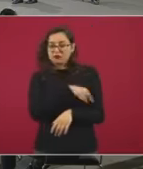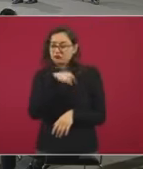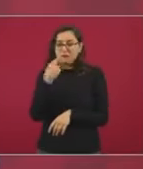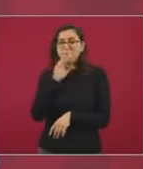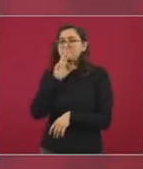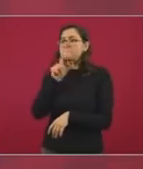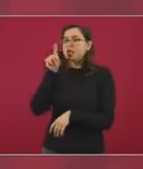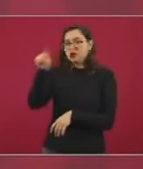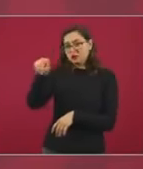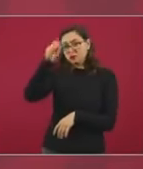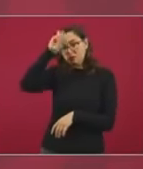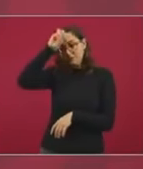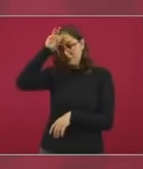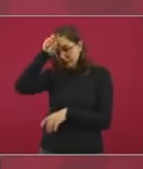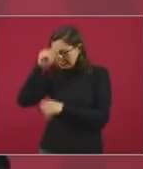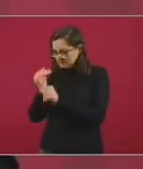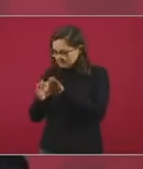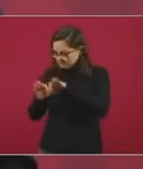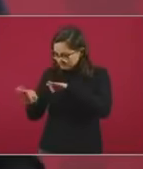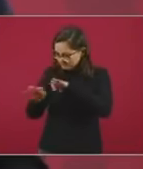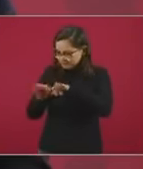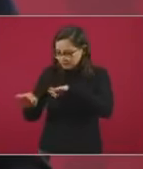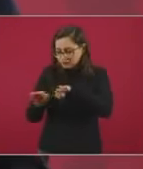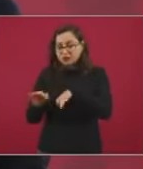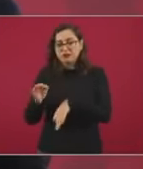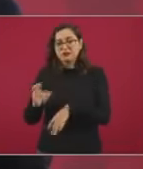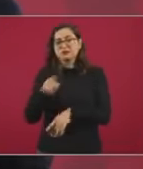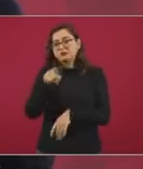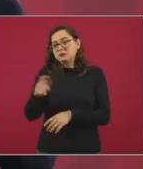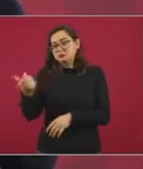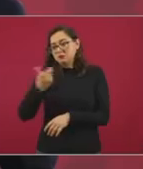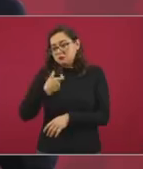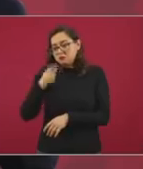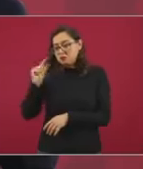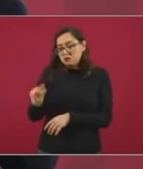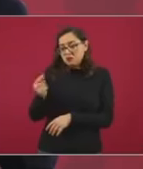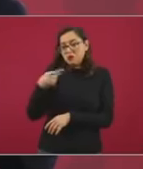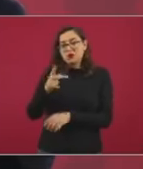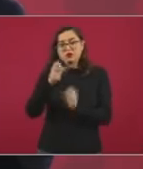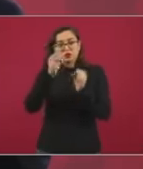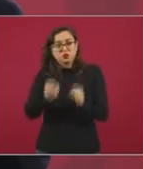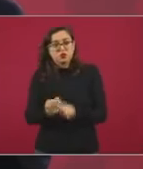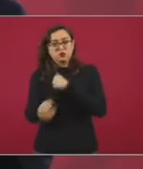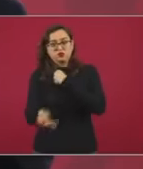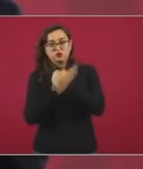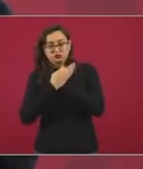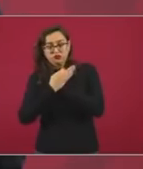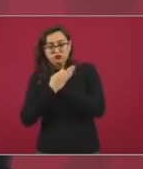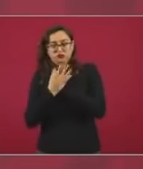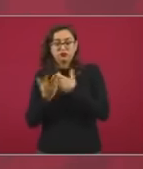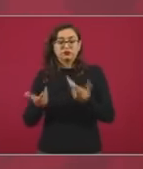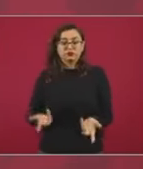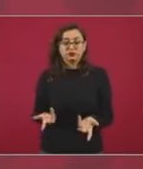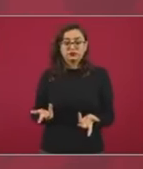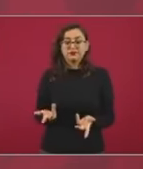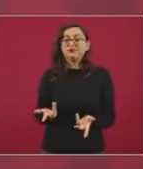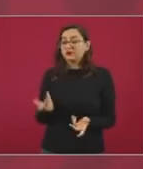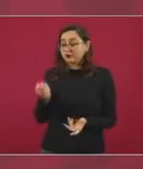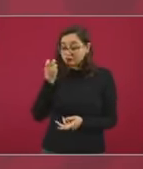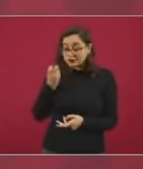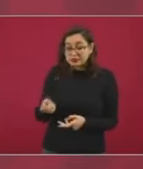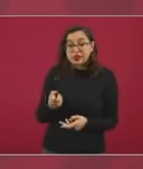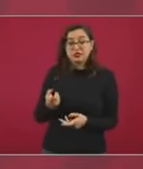minas en el norte por el seguro. Entre más bienestar y